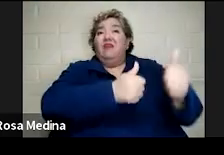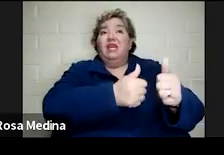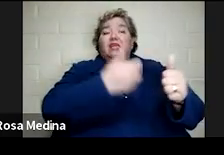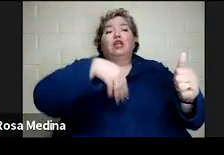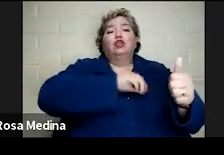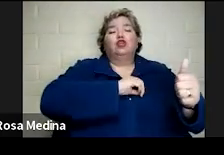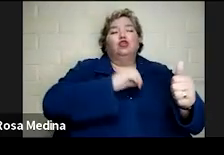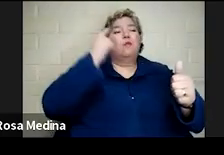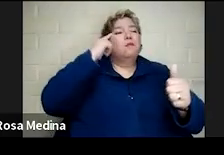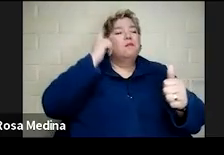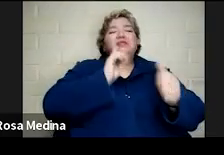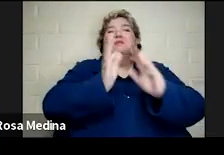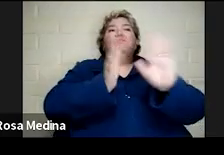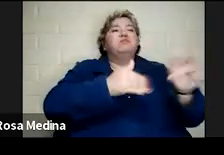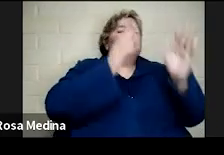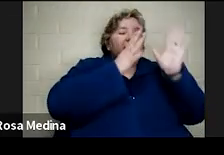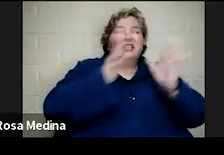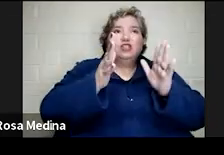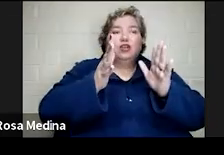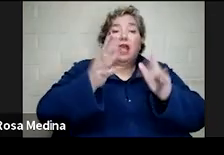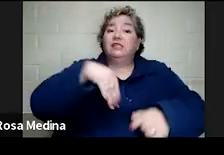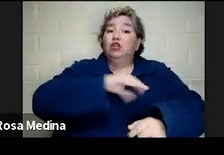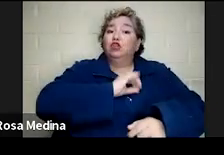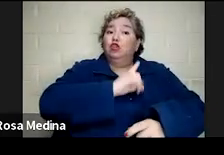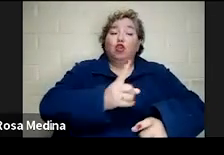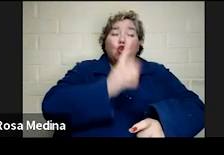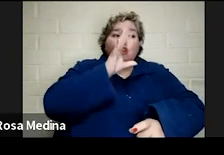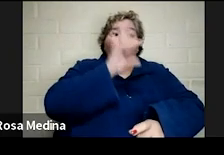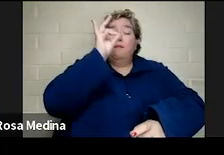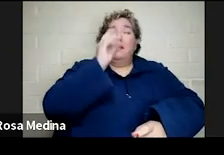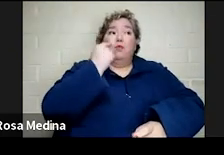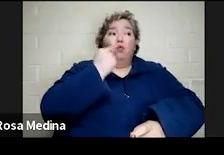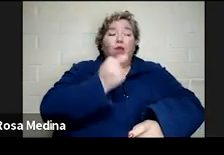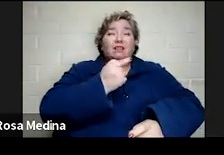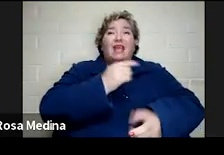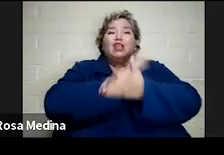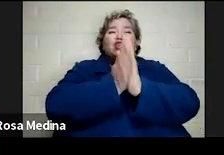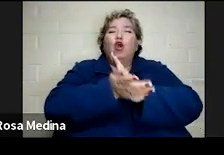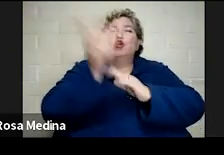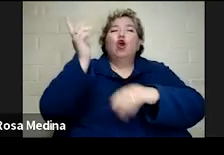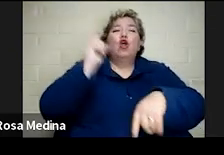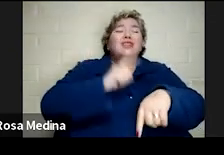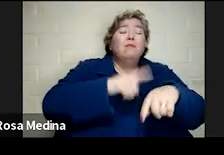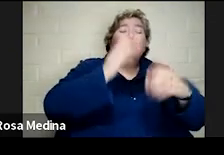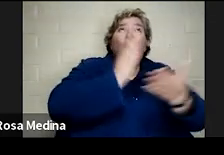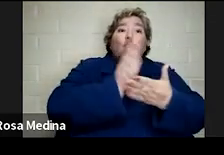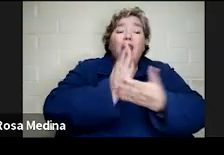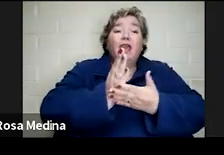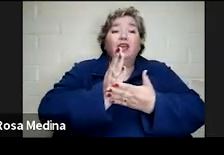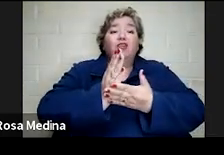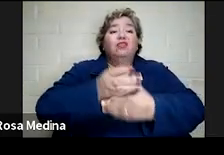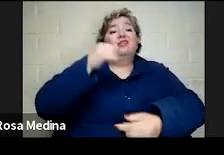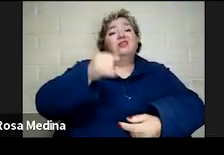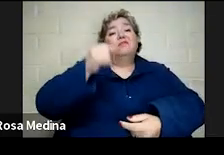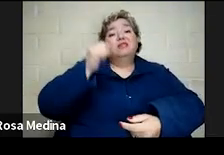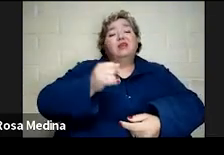por ejemplo. Al no verlas, puede ser que ese niño en toda su época escolar y después ya de adulto haya escuchado siempre que le hayan dicho